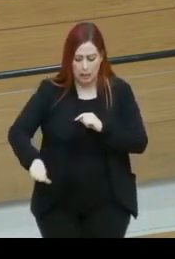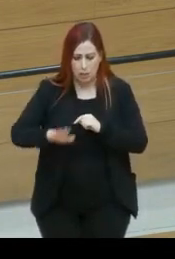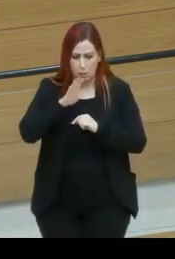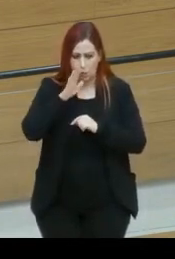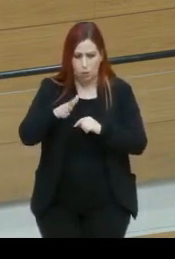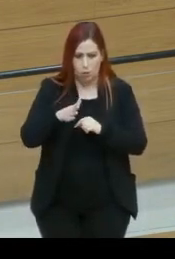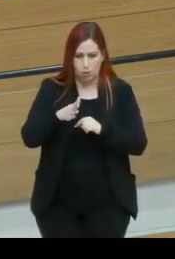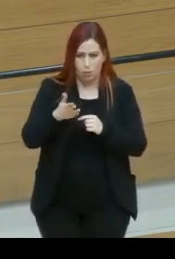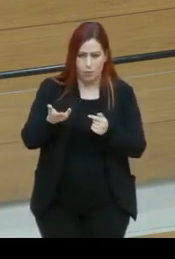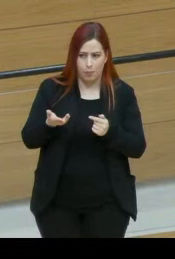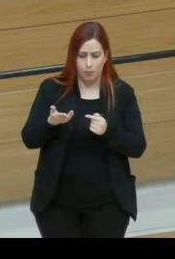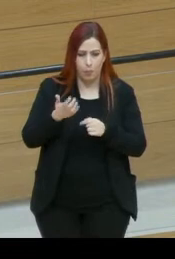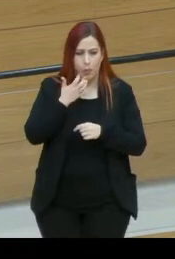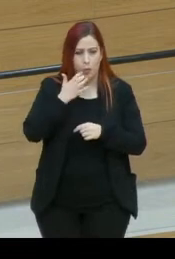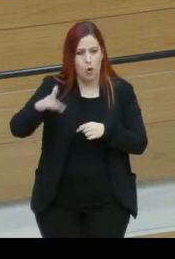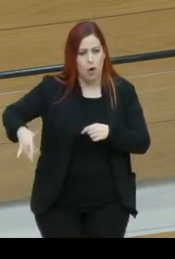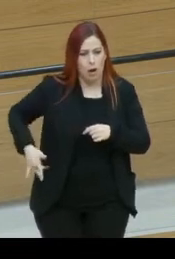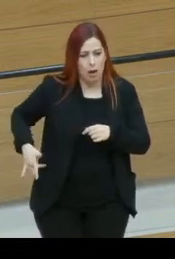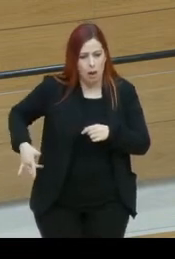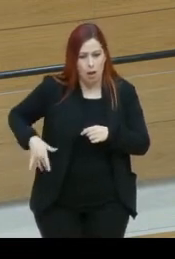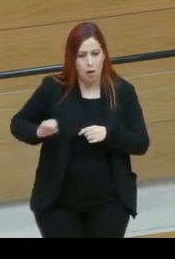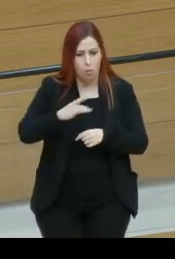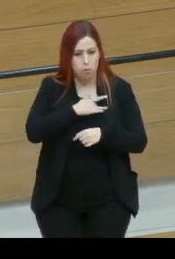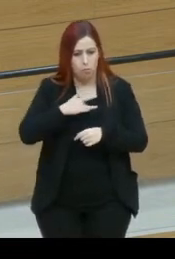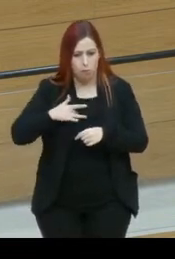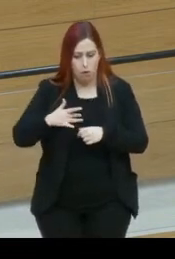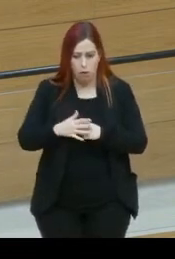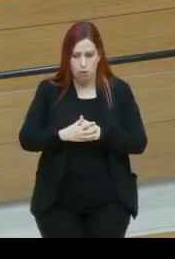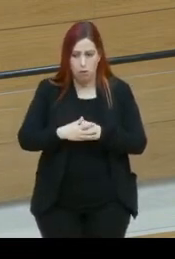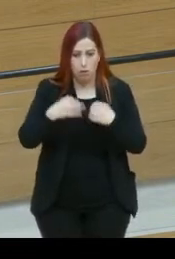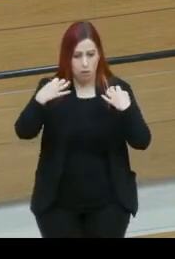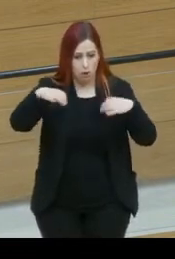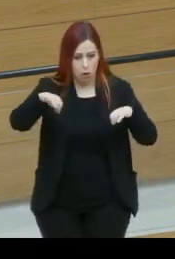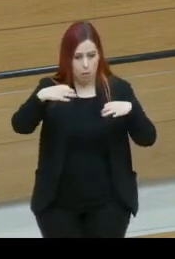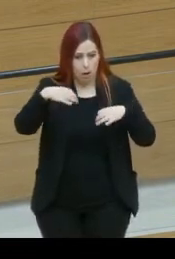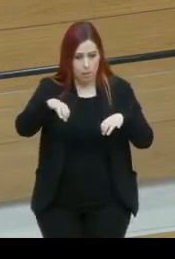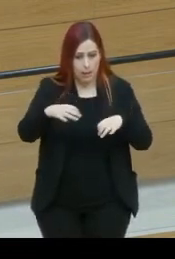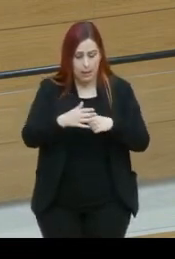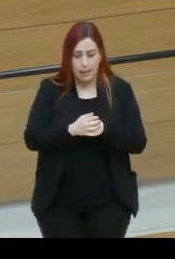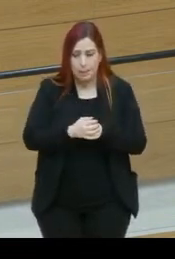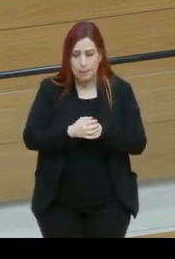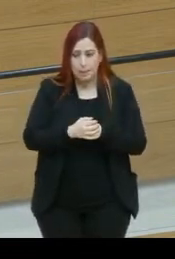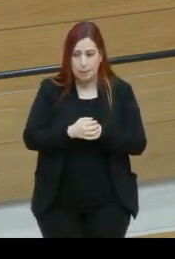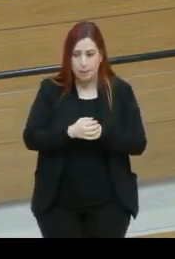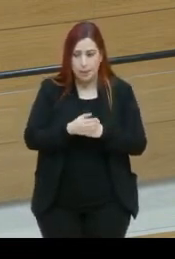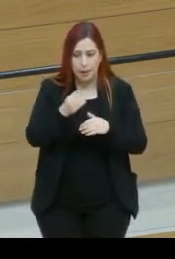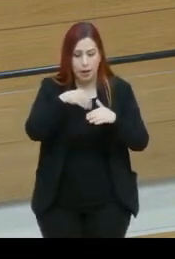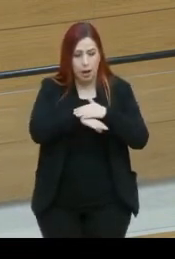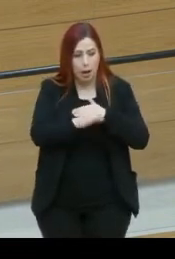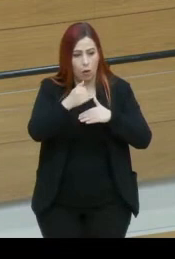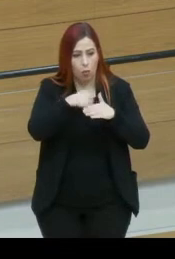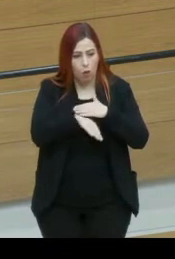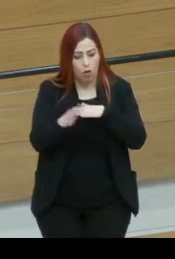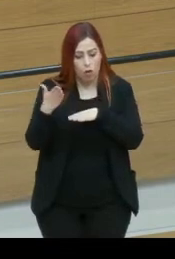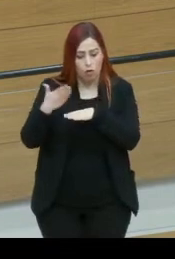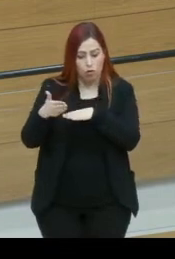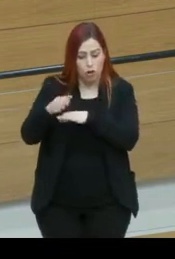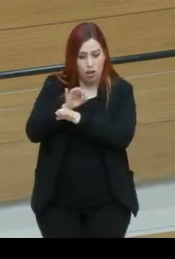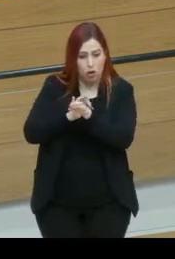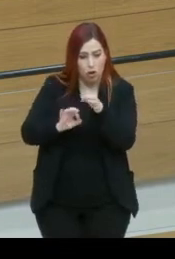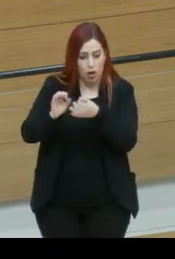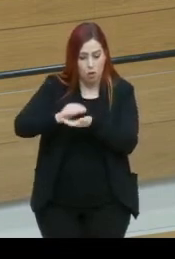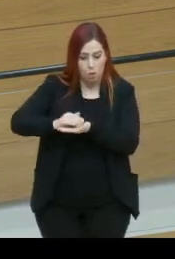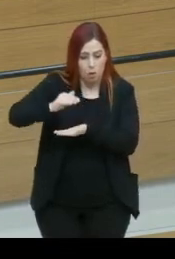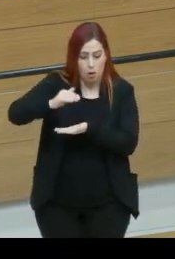inflamación, hay problemas renales, problemas pulmonares, normalmente lo que provoca la acumulación del sustrato en las células es que